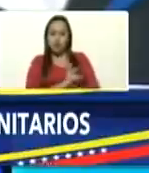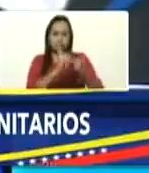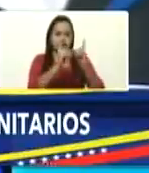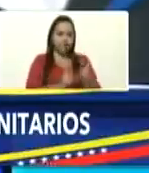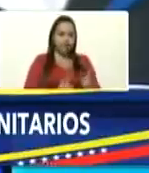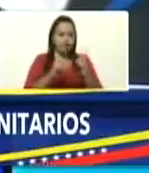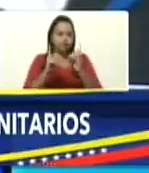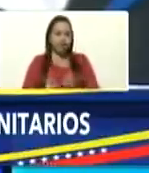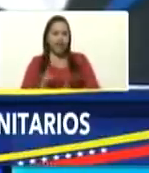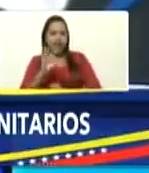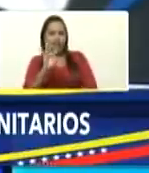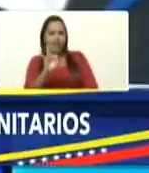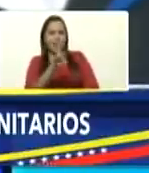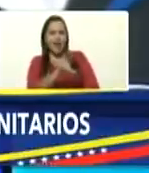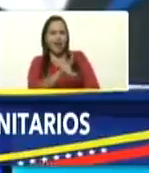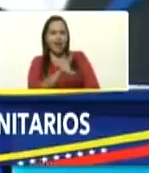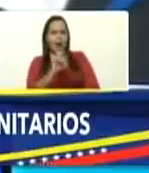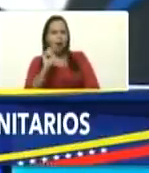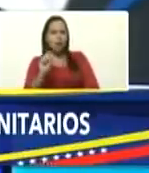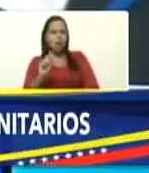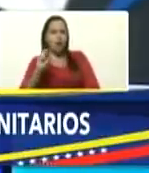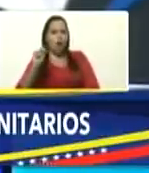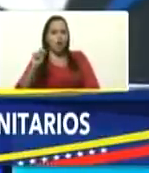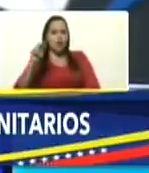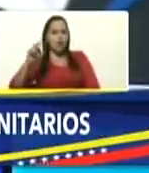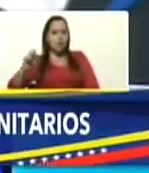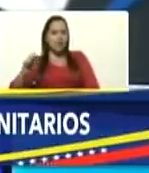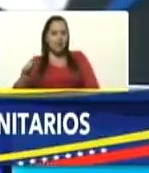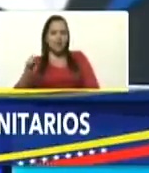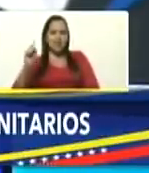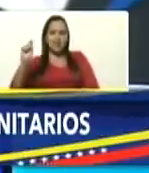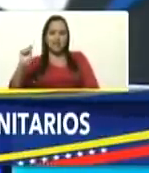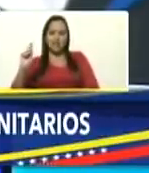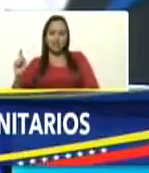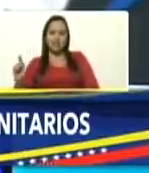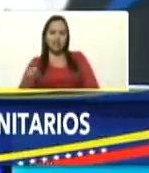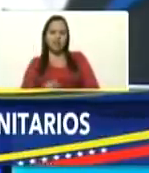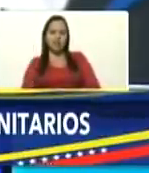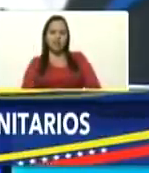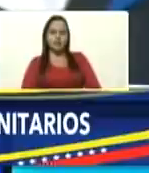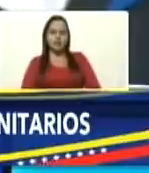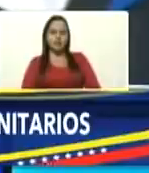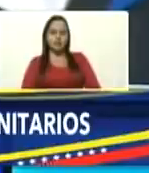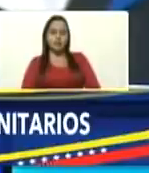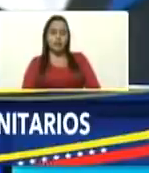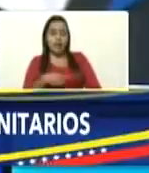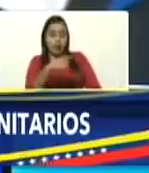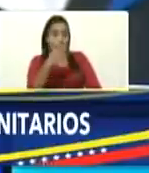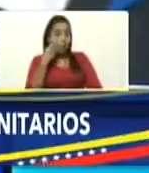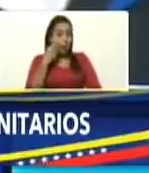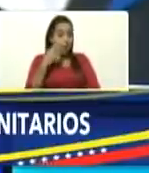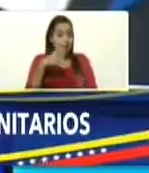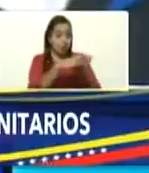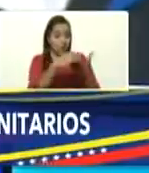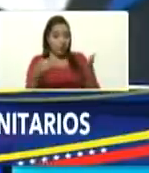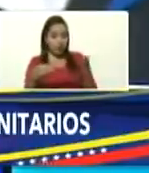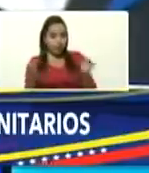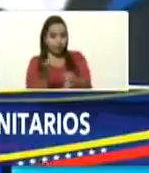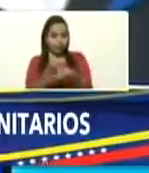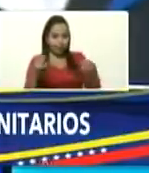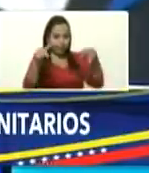de las 3R.net, nosotros ver esta experiencia maravillosa,